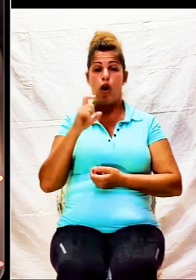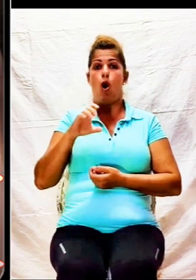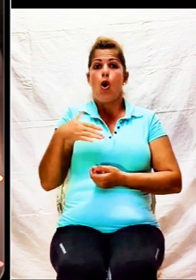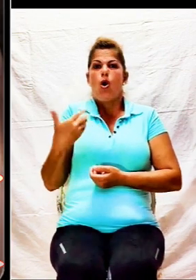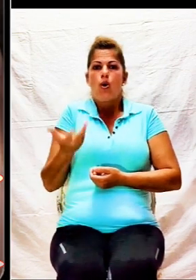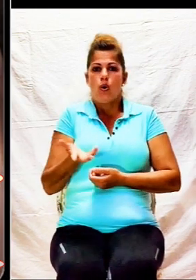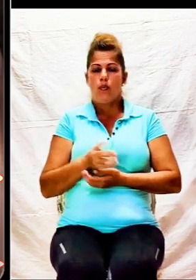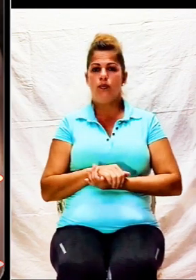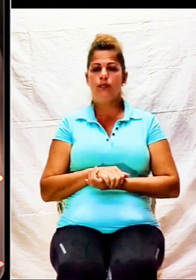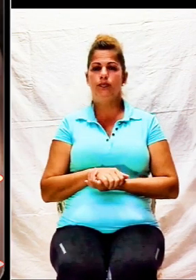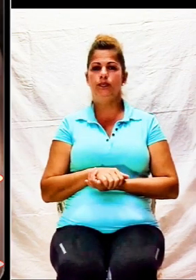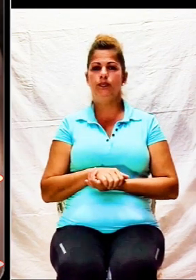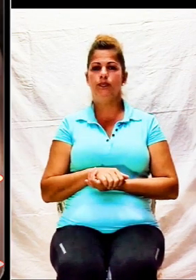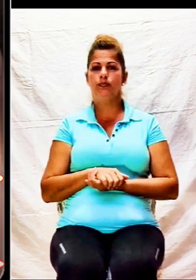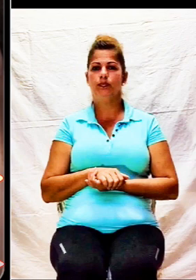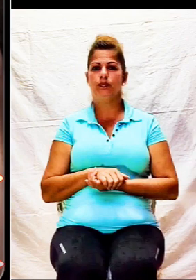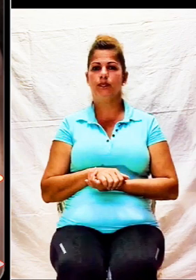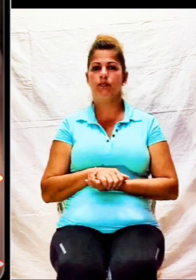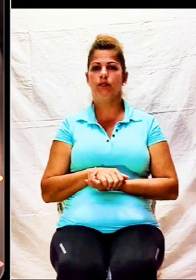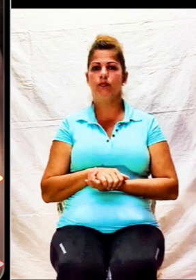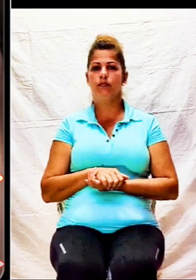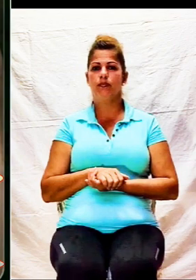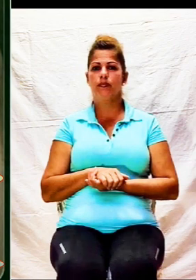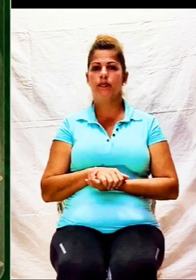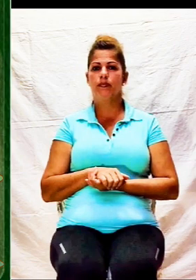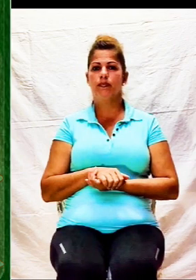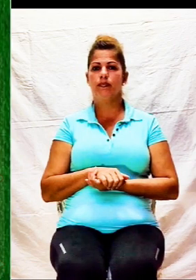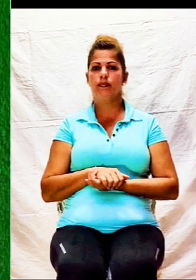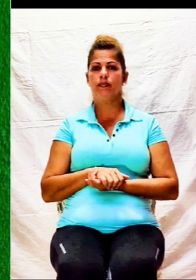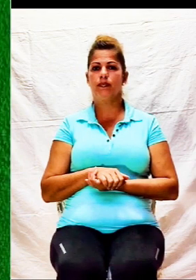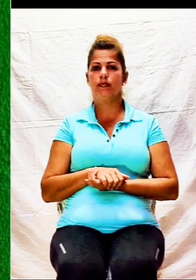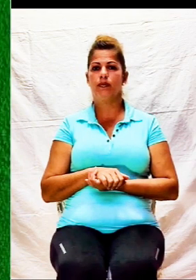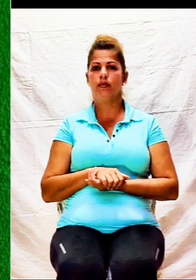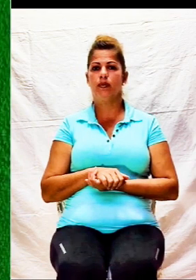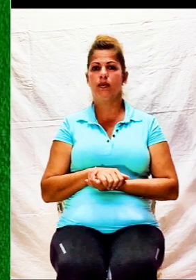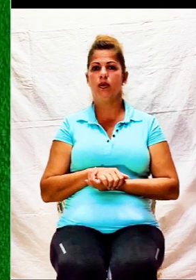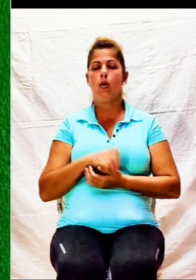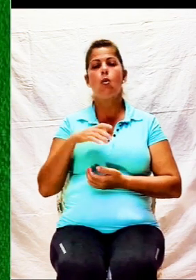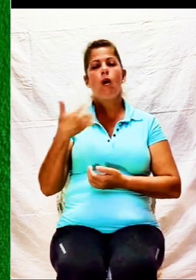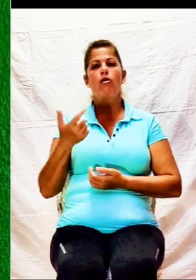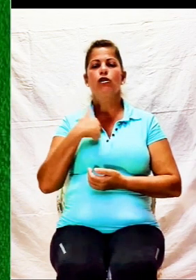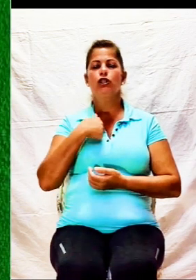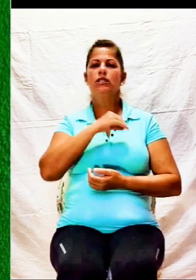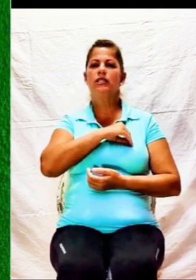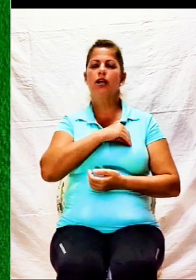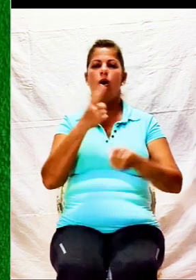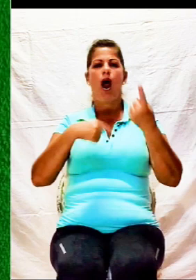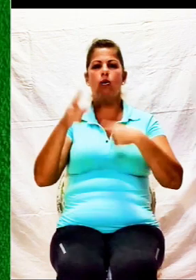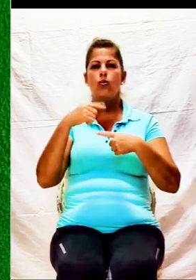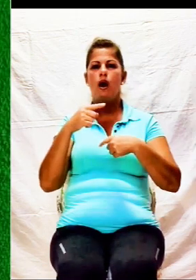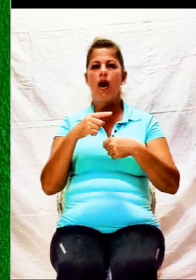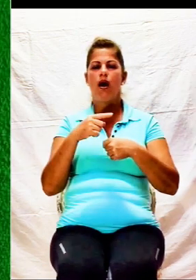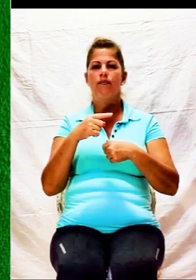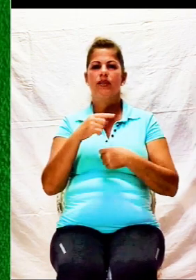Observemos en nosotros cómo se manifiesta. Cuando experimento